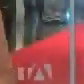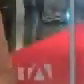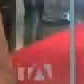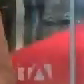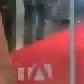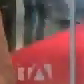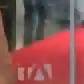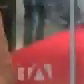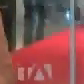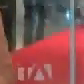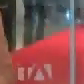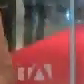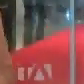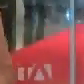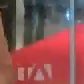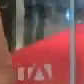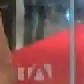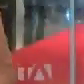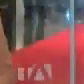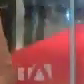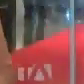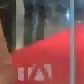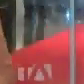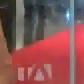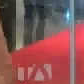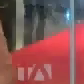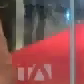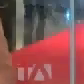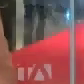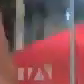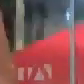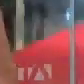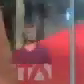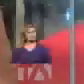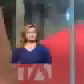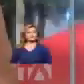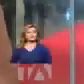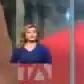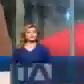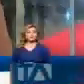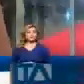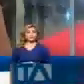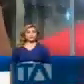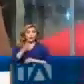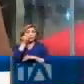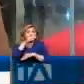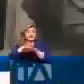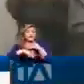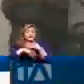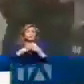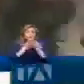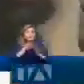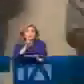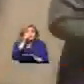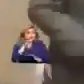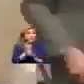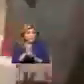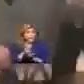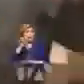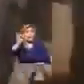¿Qué tal, amigos? ¿Cómo están? Muy buenas tardes, María Gracia, y a todo el Ecuador. Sí, Diana Atamaint ya se encuentra aquí en la Asamblea Nacional y hace poco